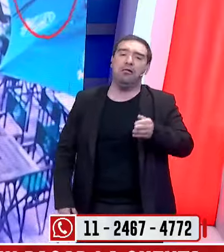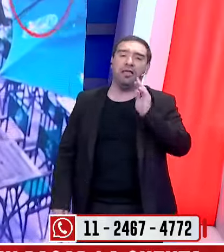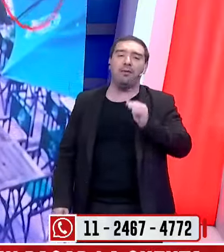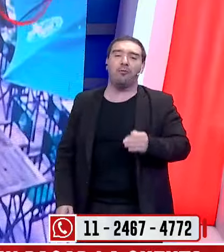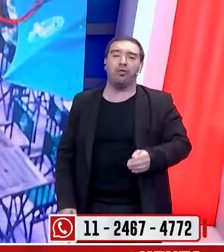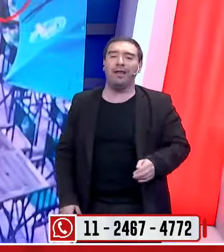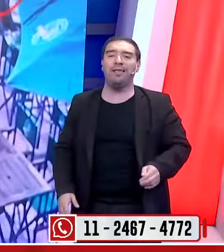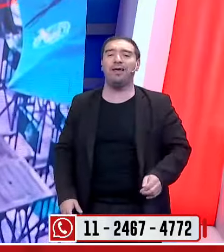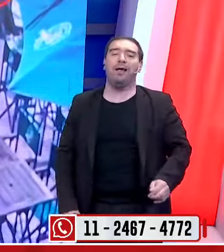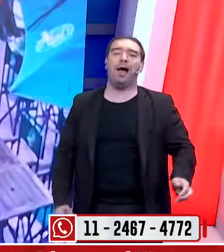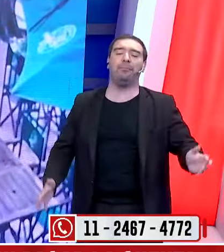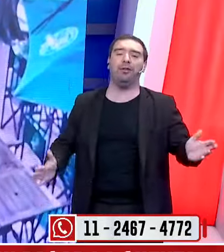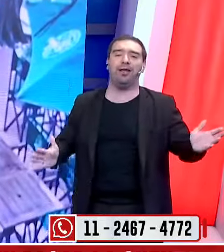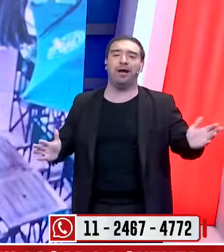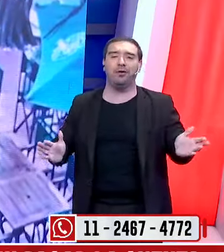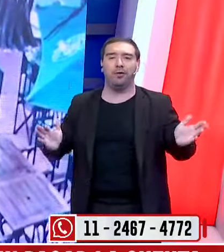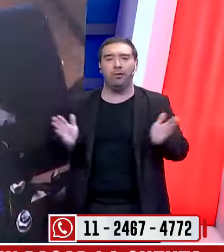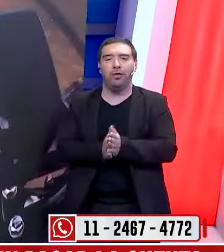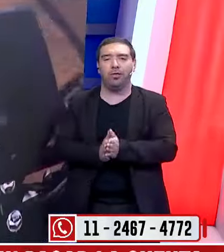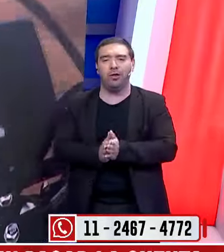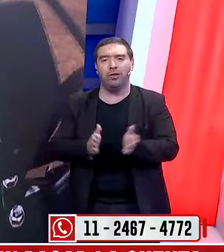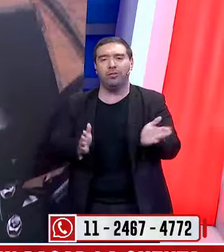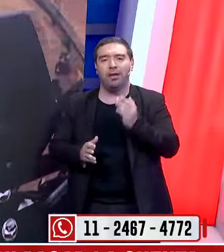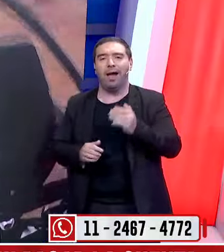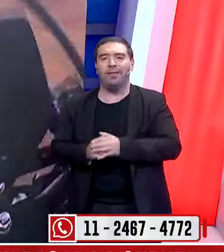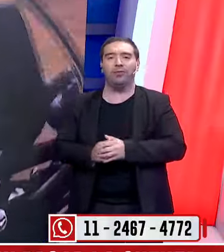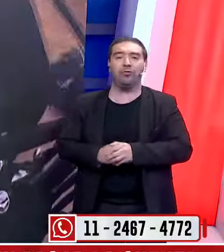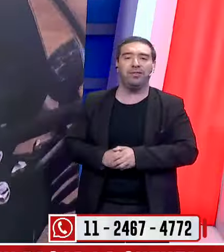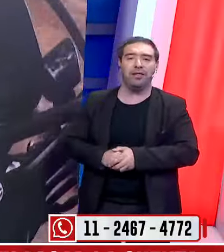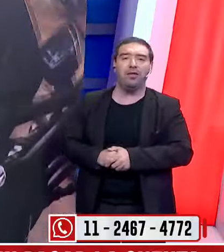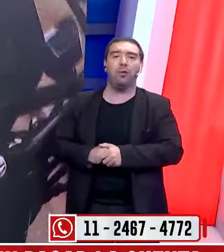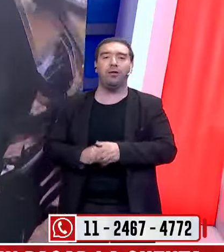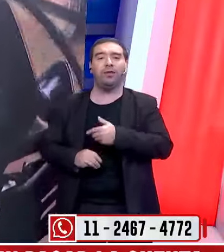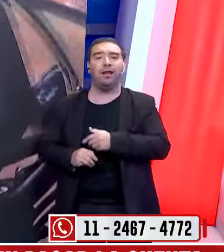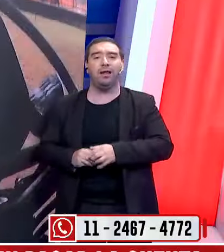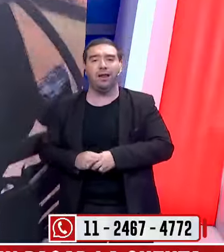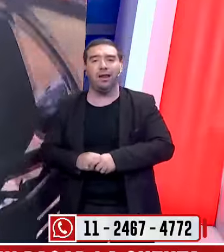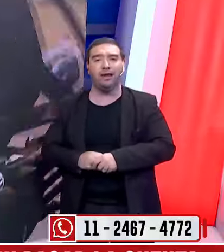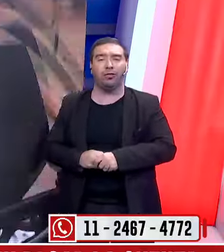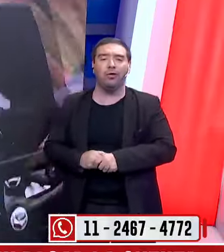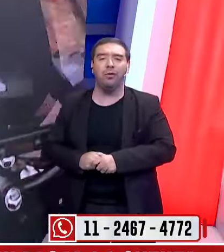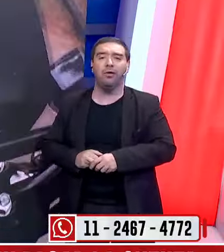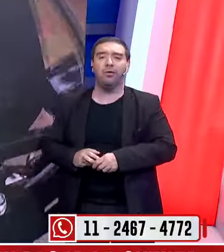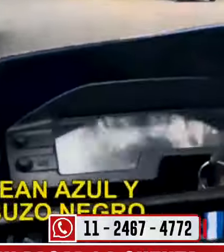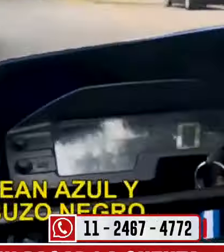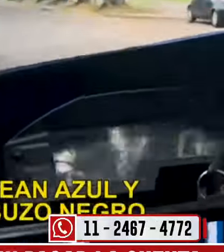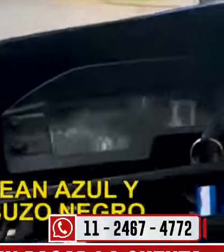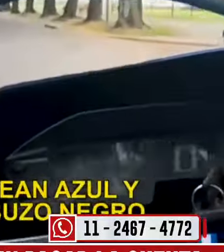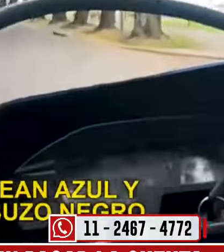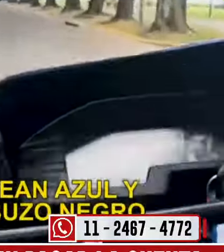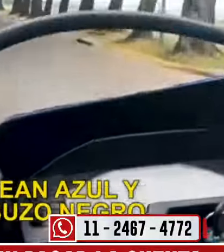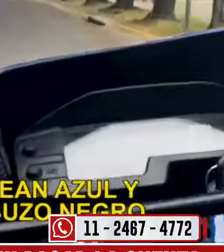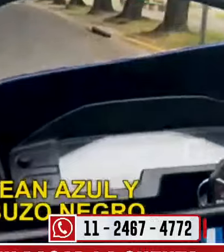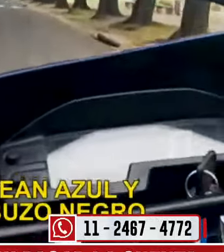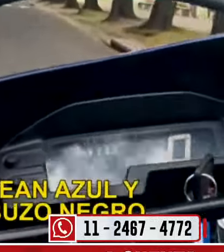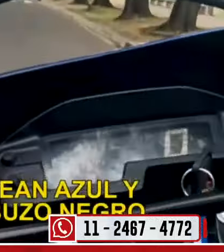bar, se iba como si nada. La policía agarró y dijo, señor. Adentro, 35 años tiene el agresor. ¿Pero pagó o no pagó? Eso es lo importante.